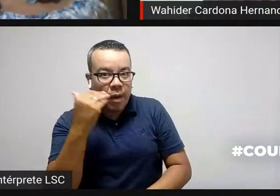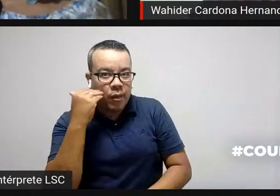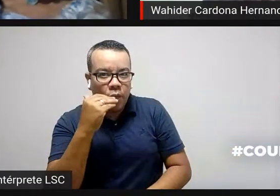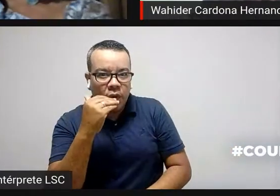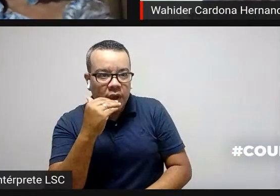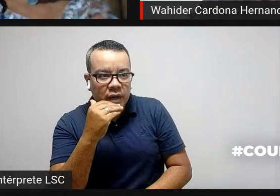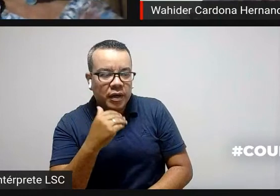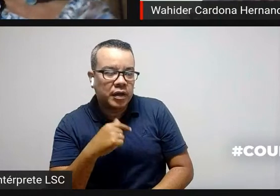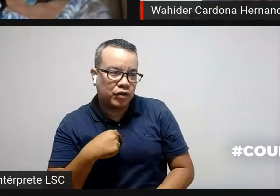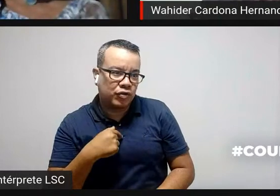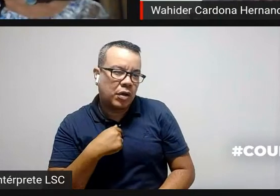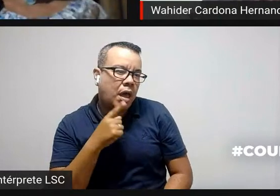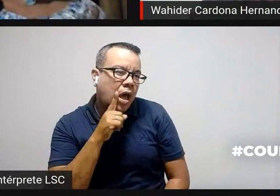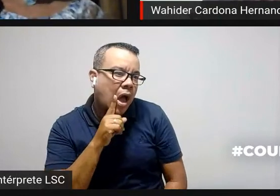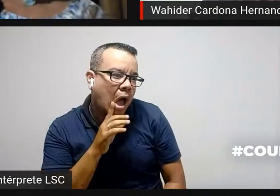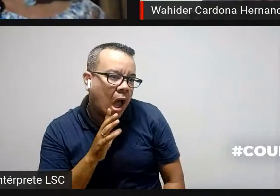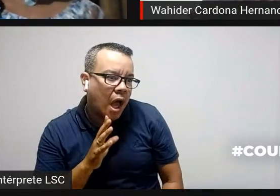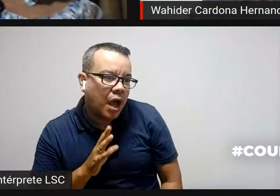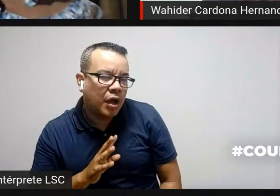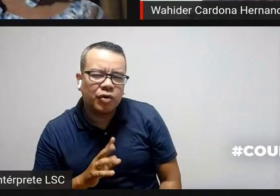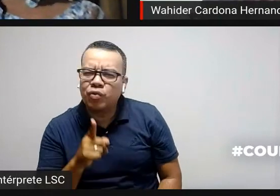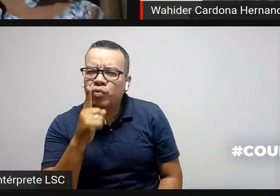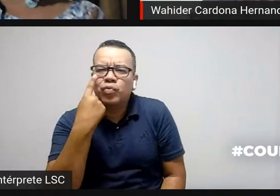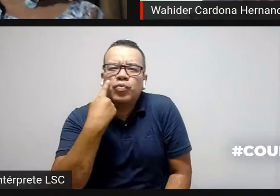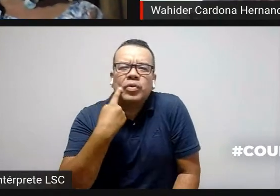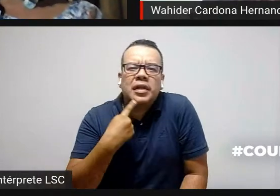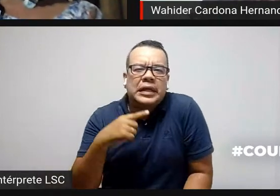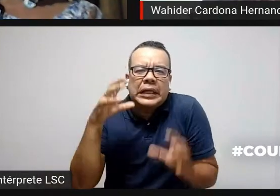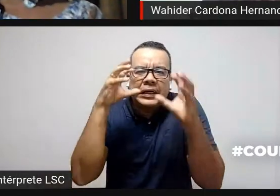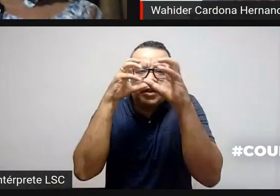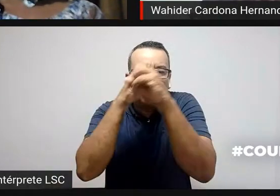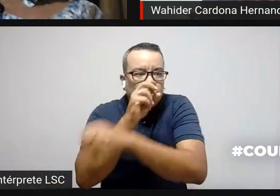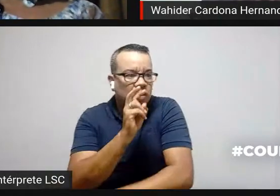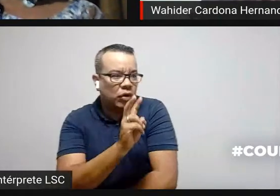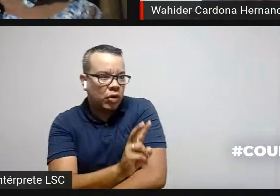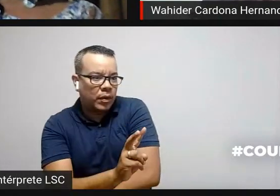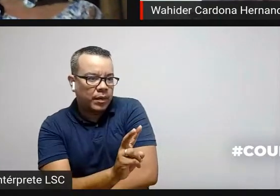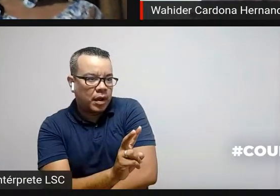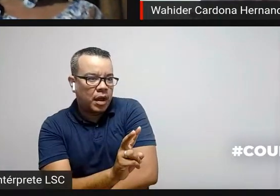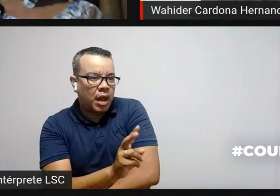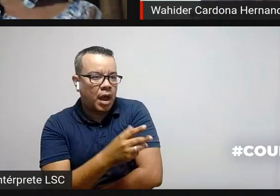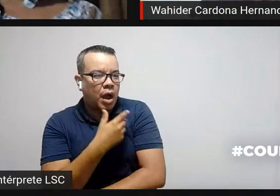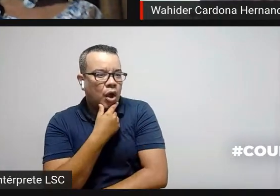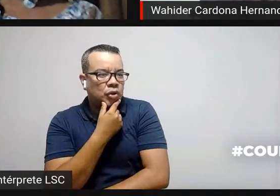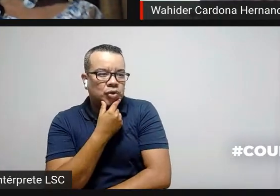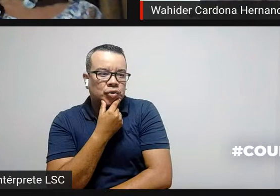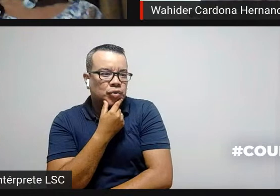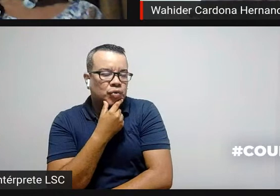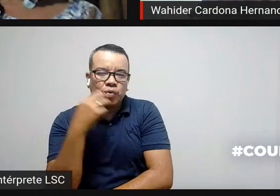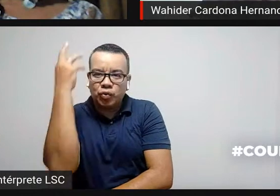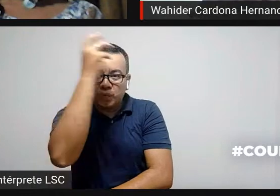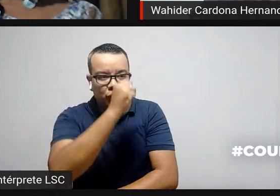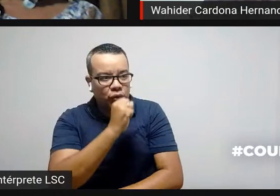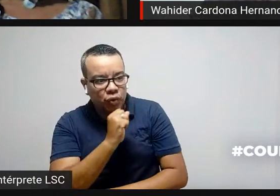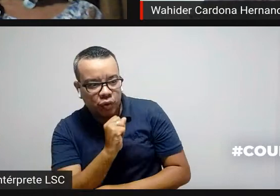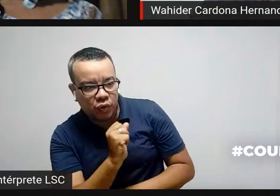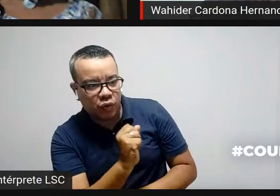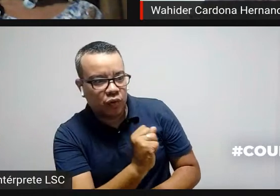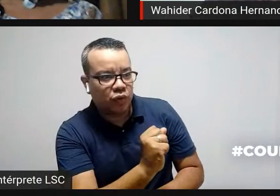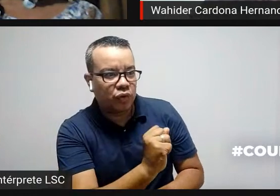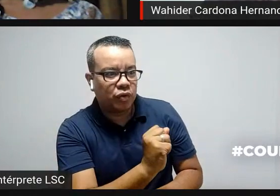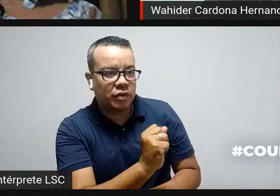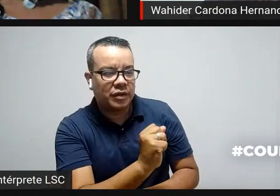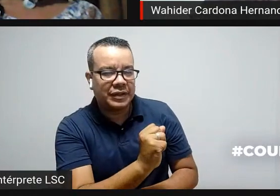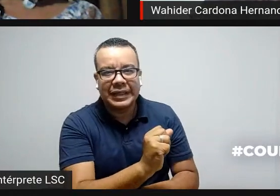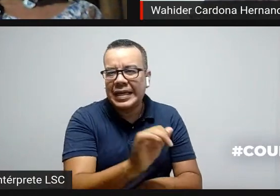montaña. Radiantes como estrellas lejanas, queda uno prendido en la añoranza de mirar hacia el oscuro